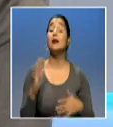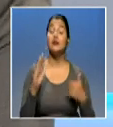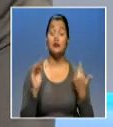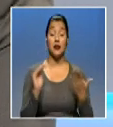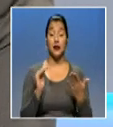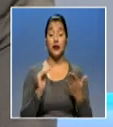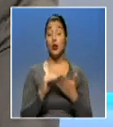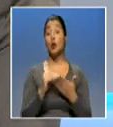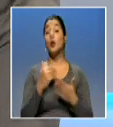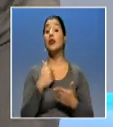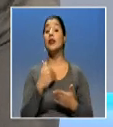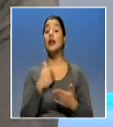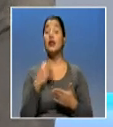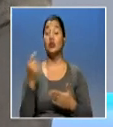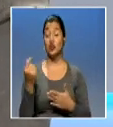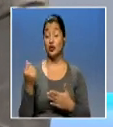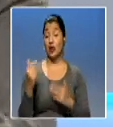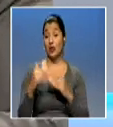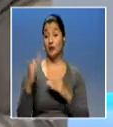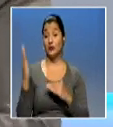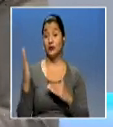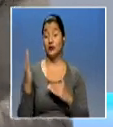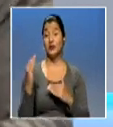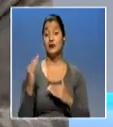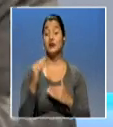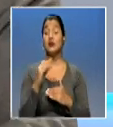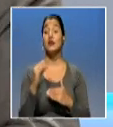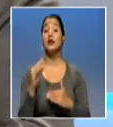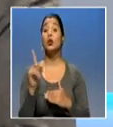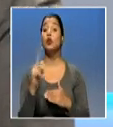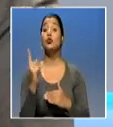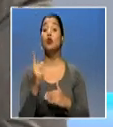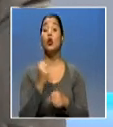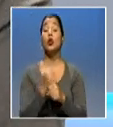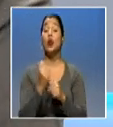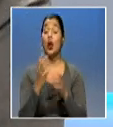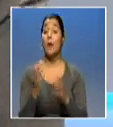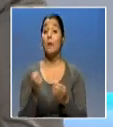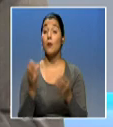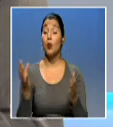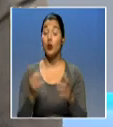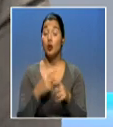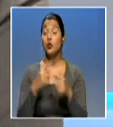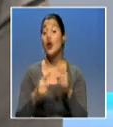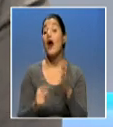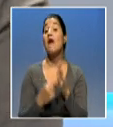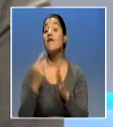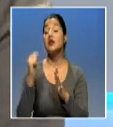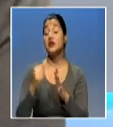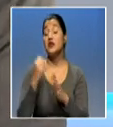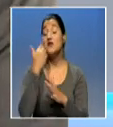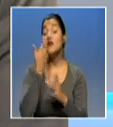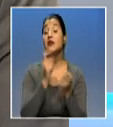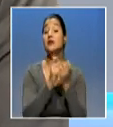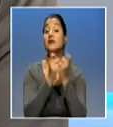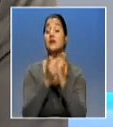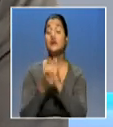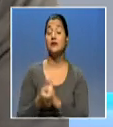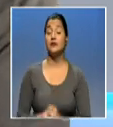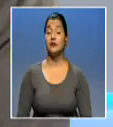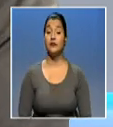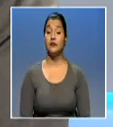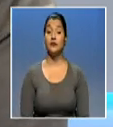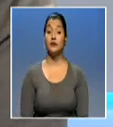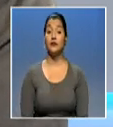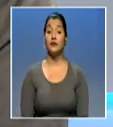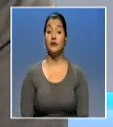grandes salarios, más allá de los que tienen los funcionarios judiciales, entonces se les hace muy fácil irse del país. Es